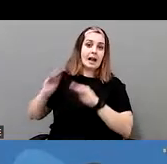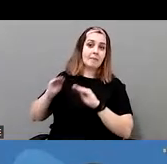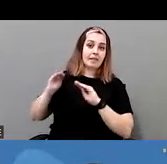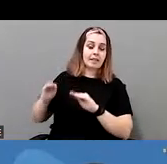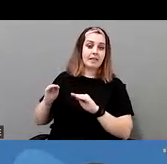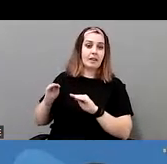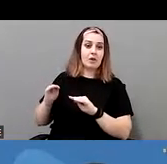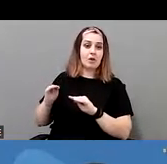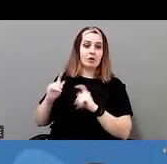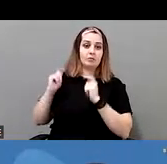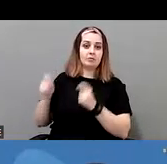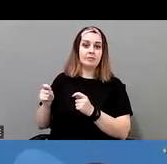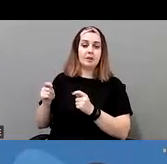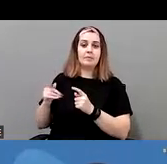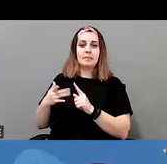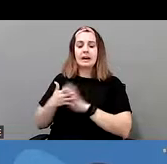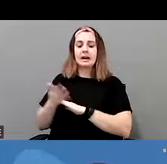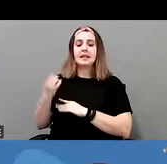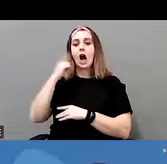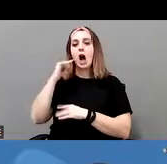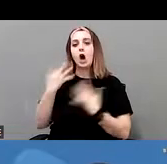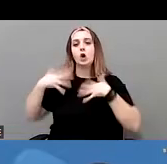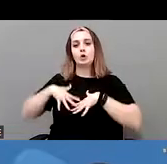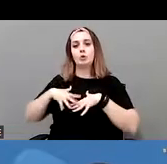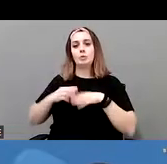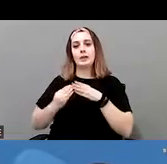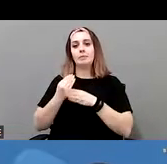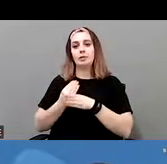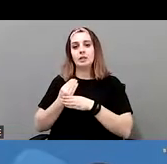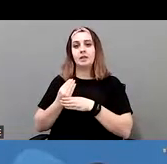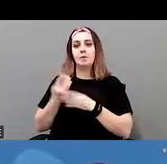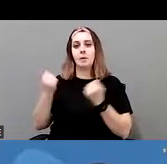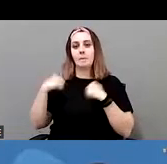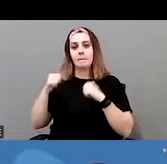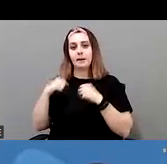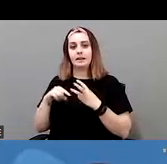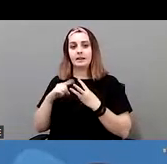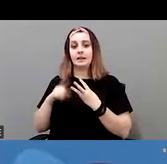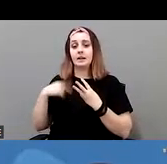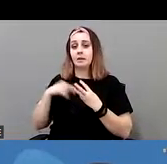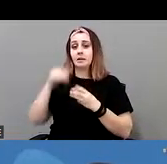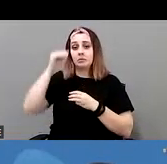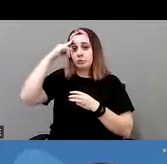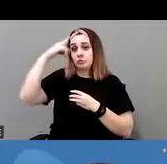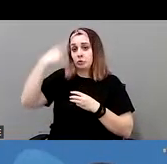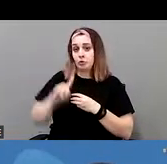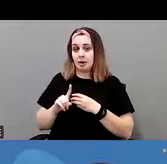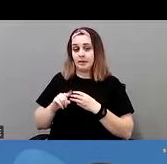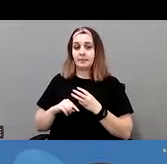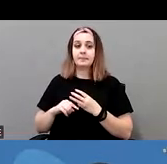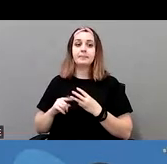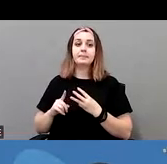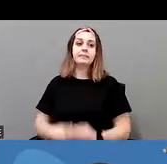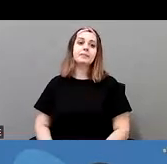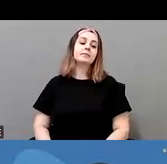poder familiarizarse con el dispositivo y ponerlo en práctica, y la falta de conocimiento.